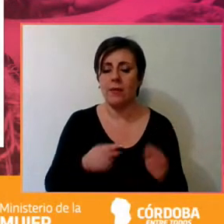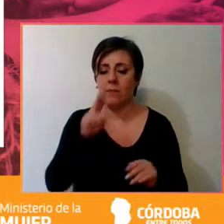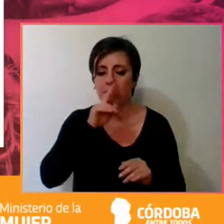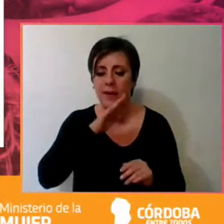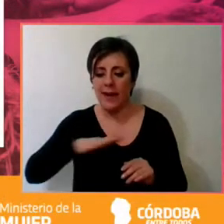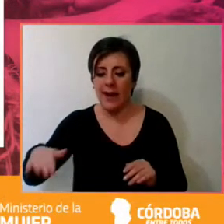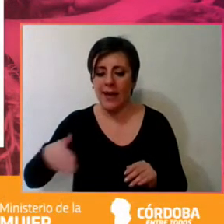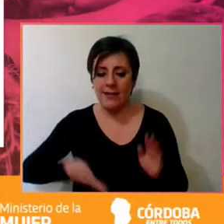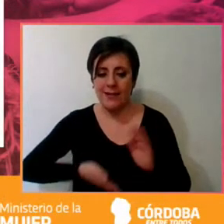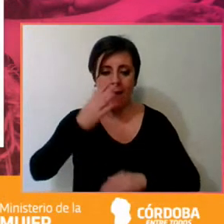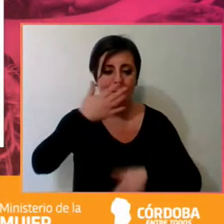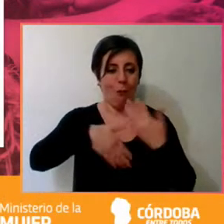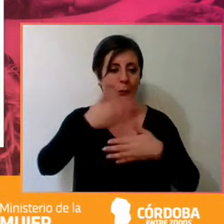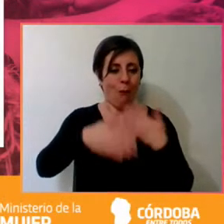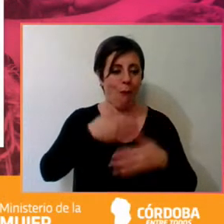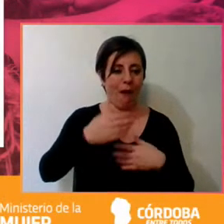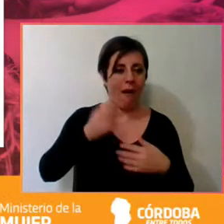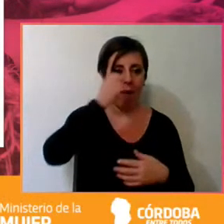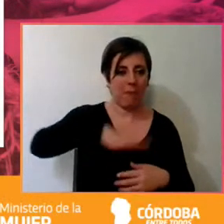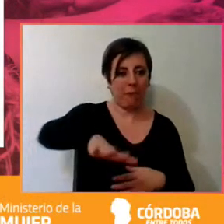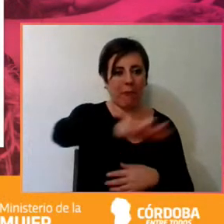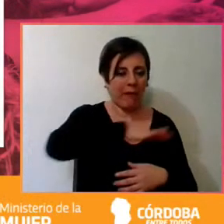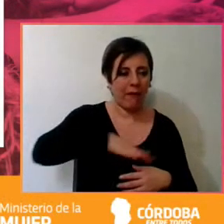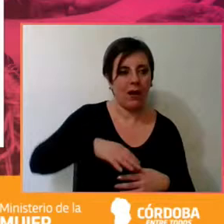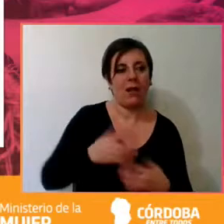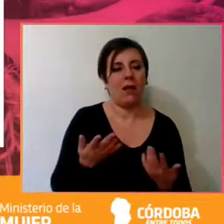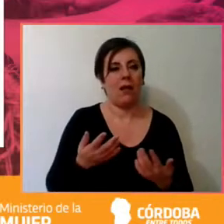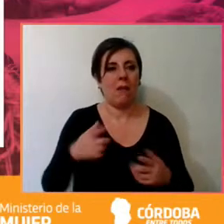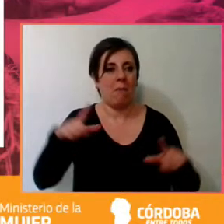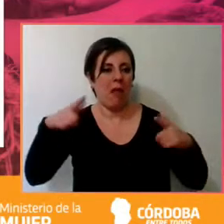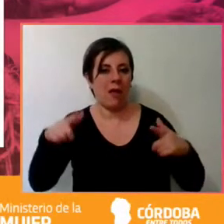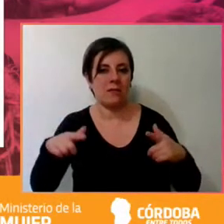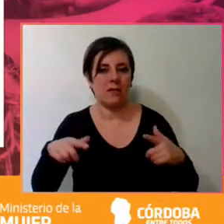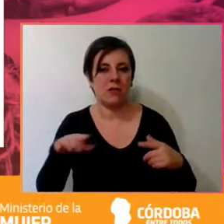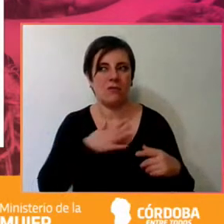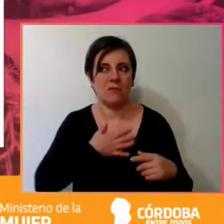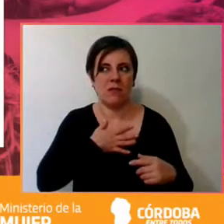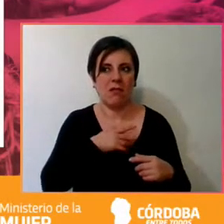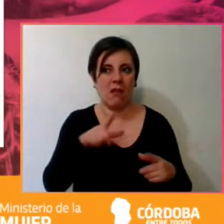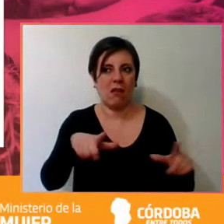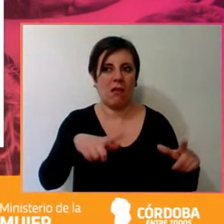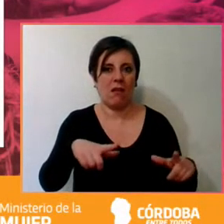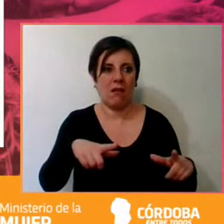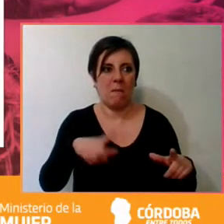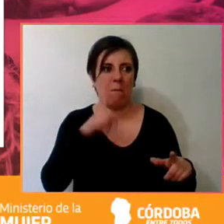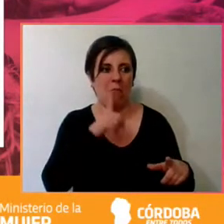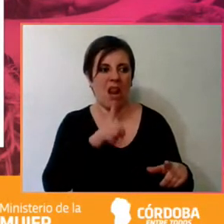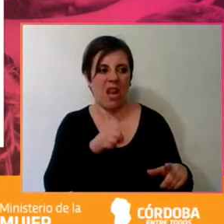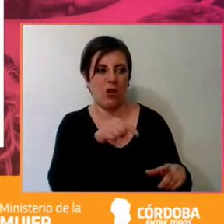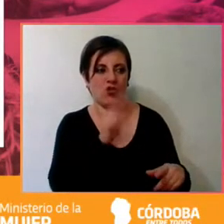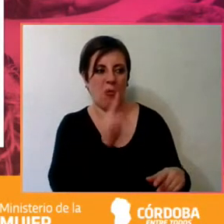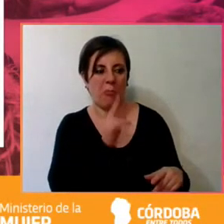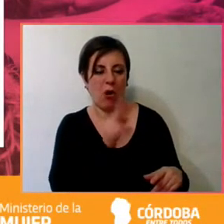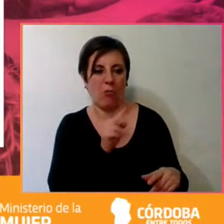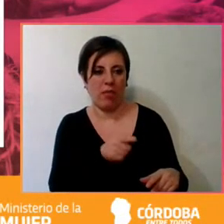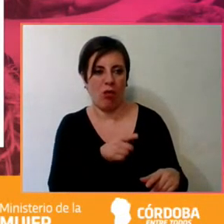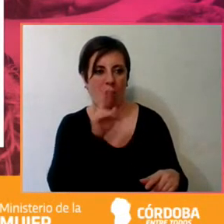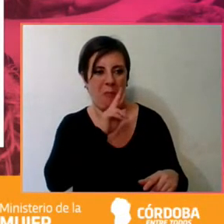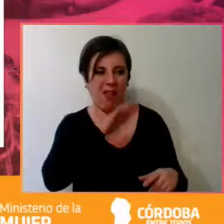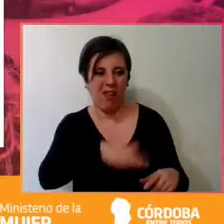salen a jugar al patio, al parque, a la plaza, no sientan que son espacios inseguros o prohibidos para ellas. Y